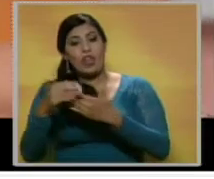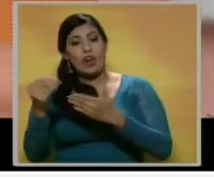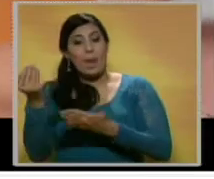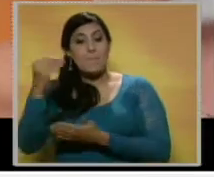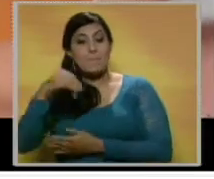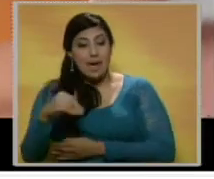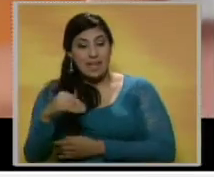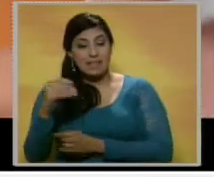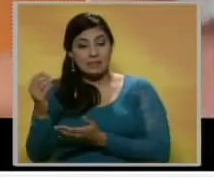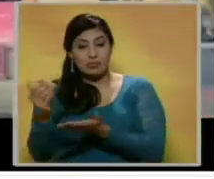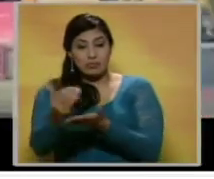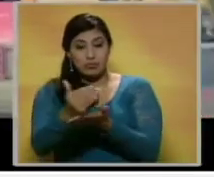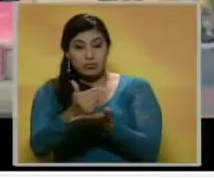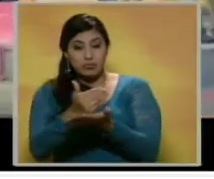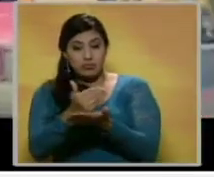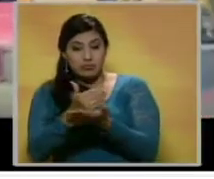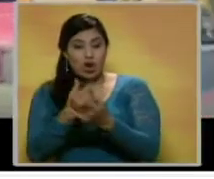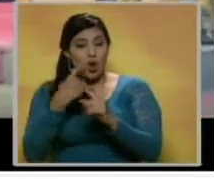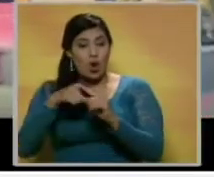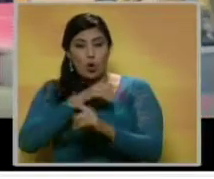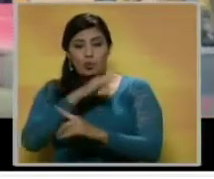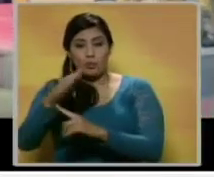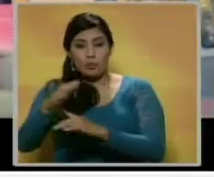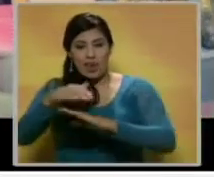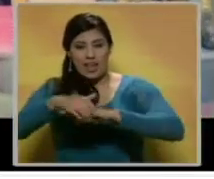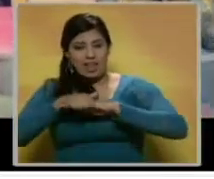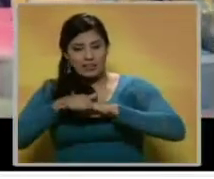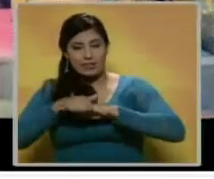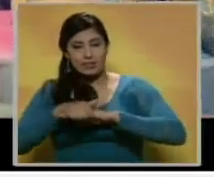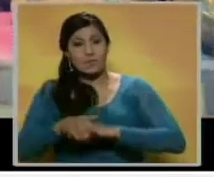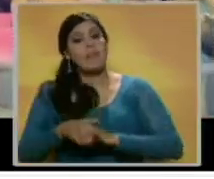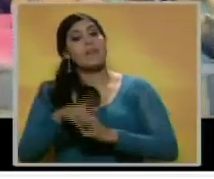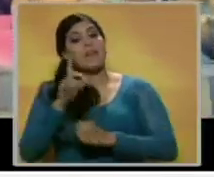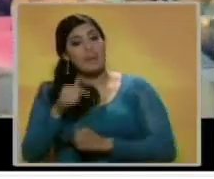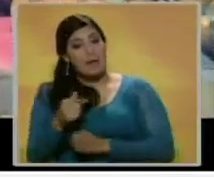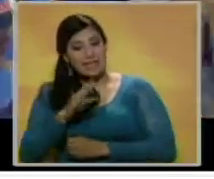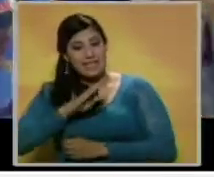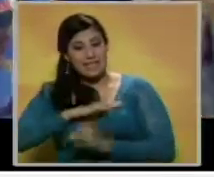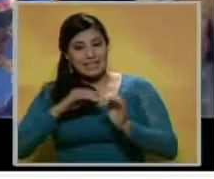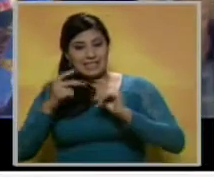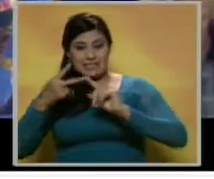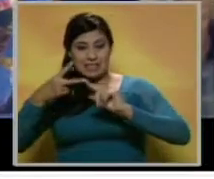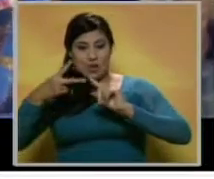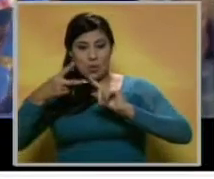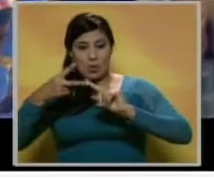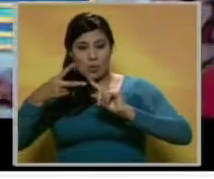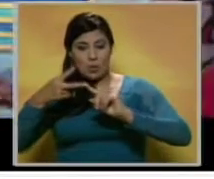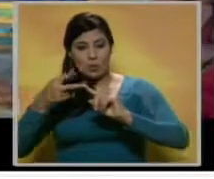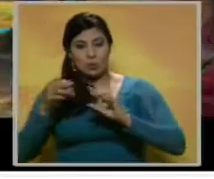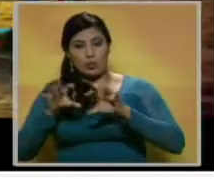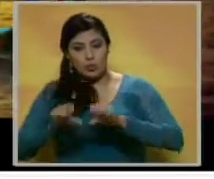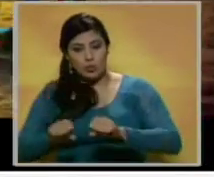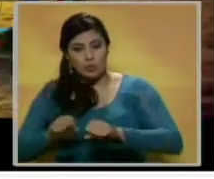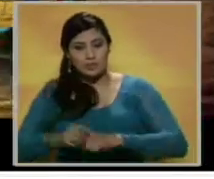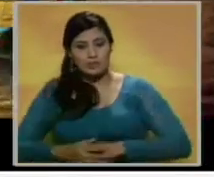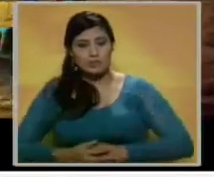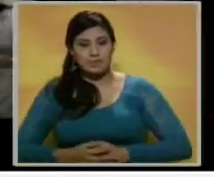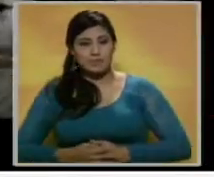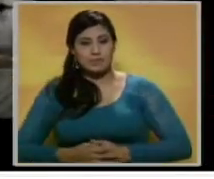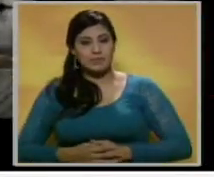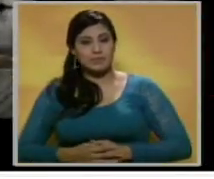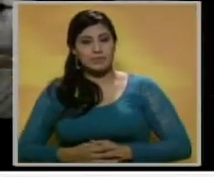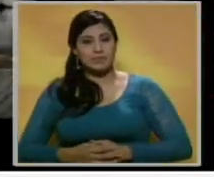que lo obtenido por la popular banda británica One Direction, quienes se ubicaron en el segundo lugar del ranking.